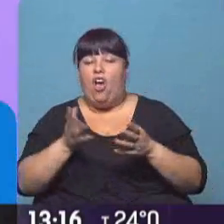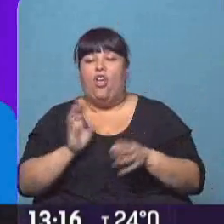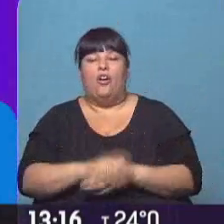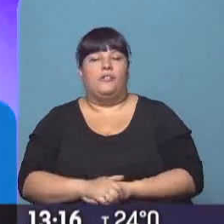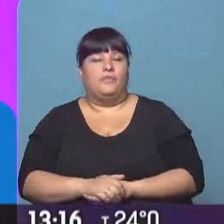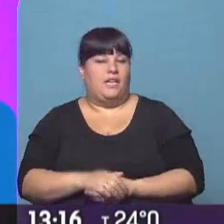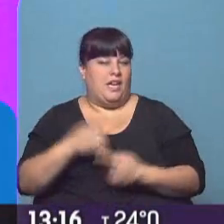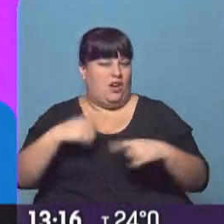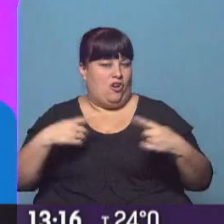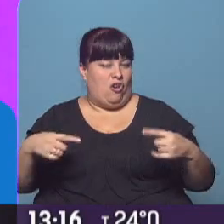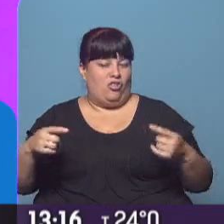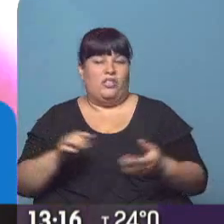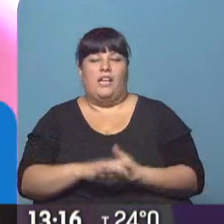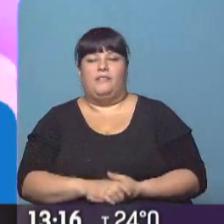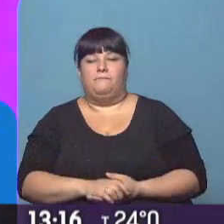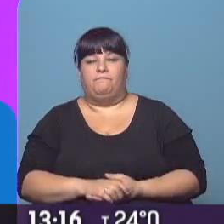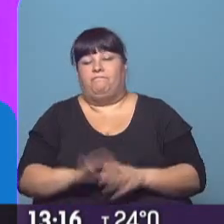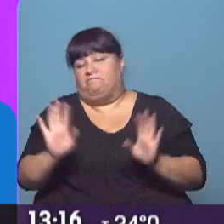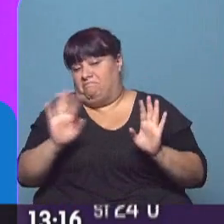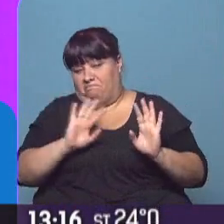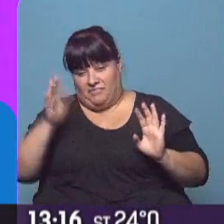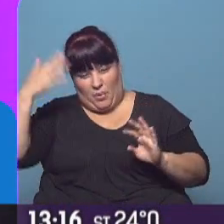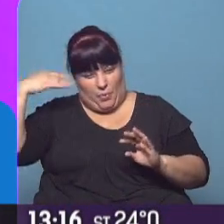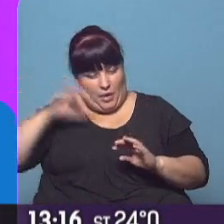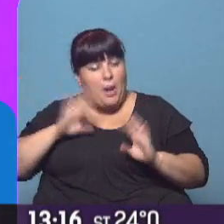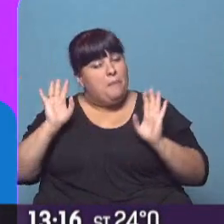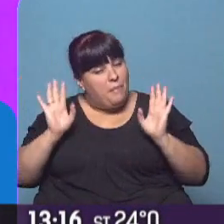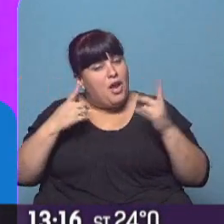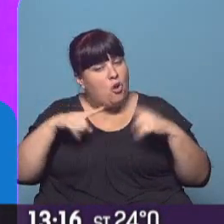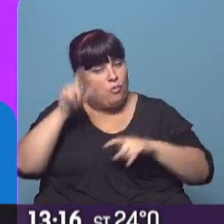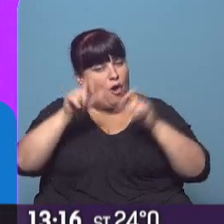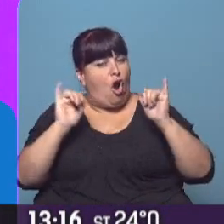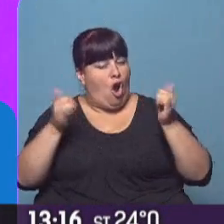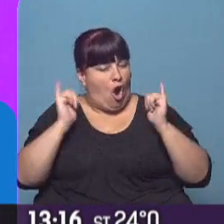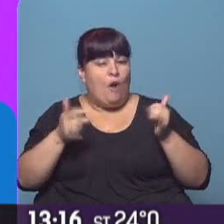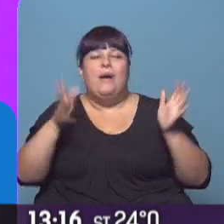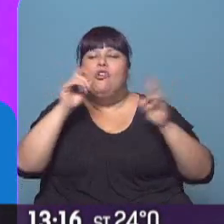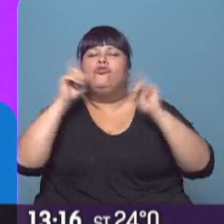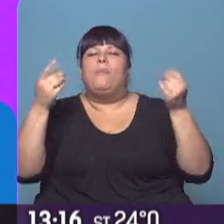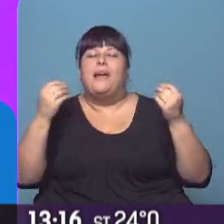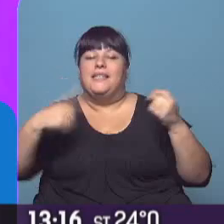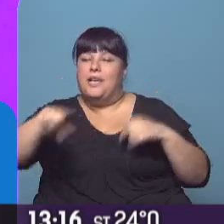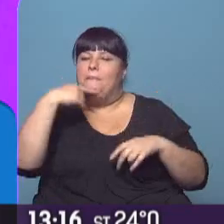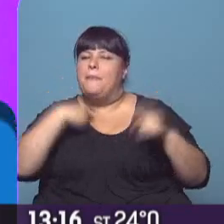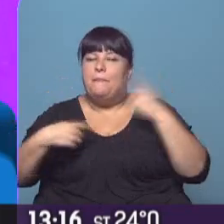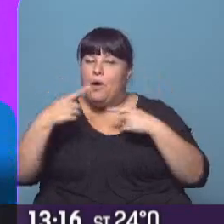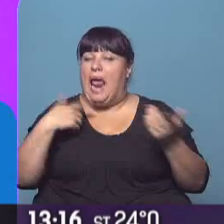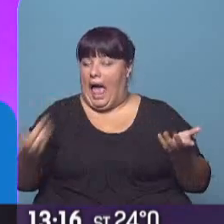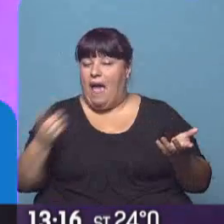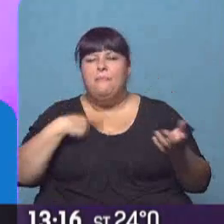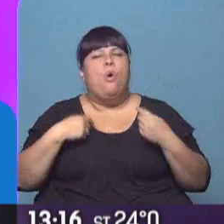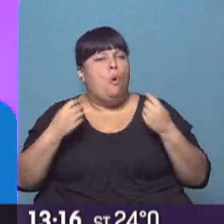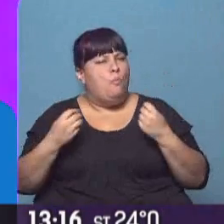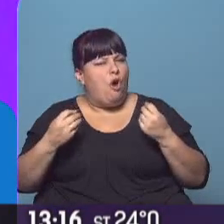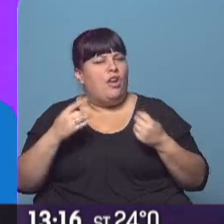de instrumentos pasados, pero con músicos muy jóvenes. Bueno, la sorpresa es que muchos me han preguntado, claro, por supuesto, ¿por